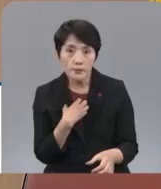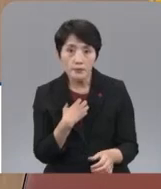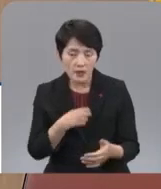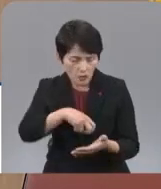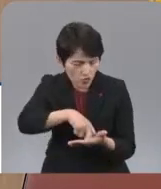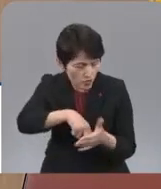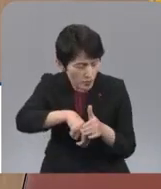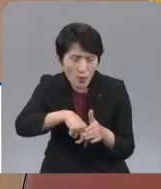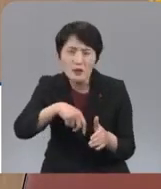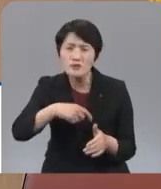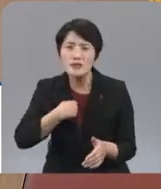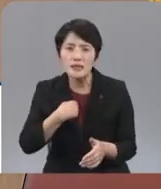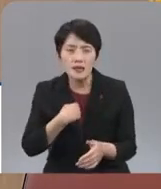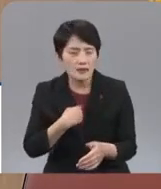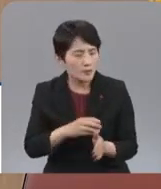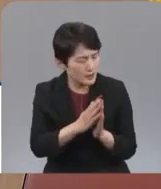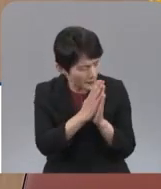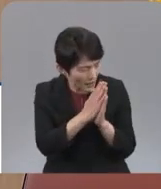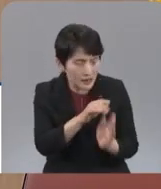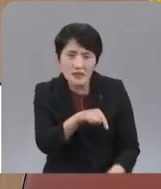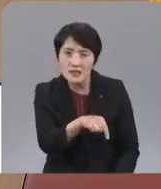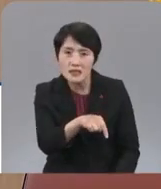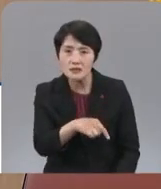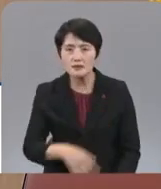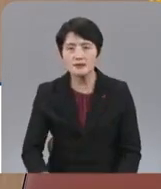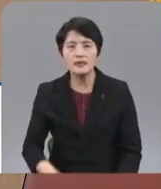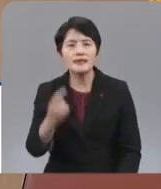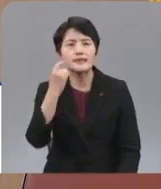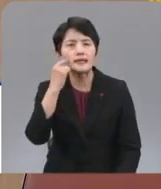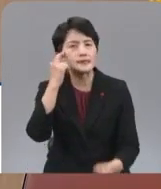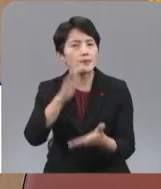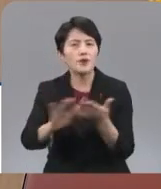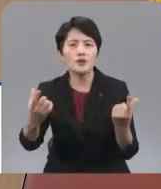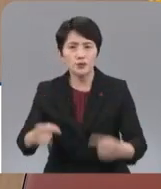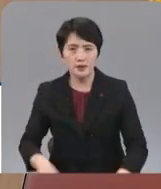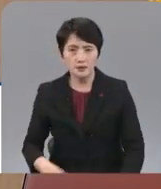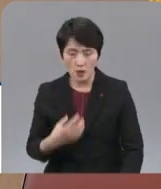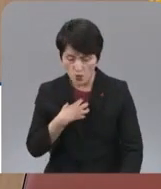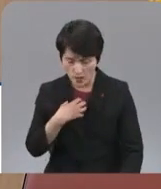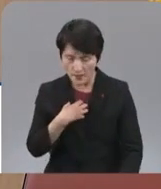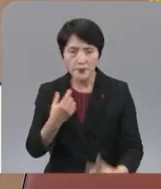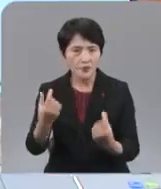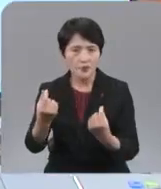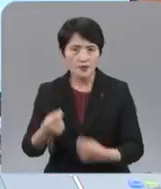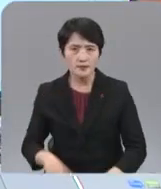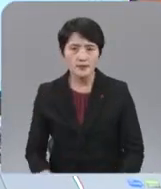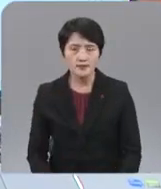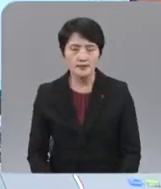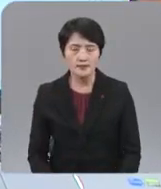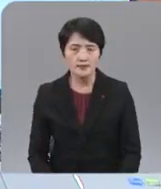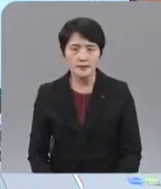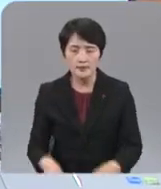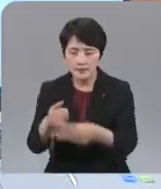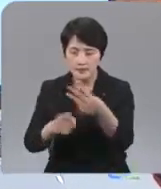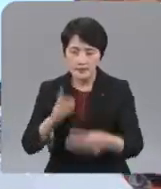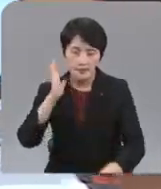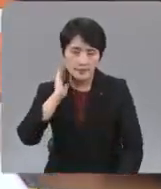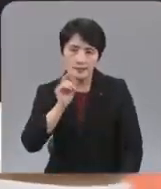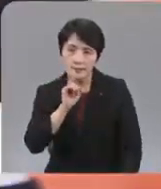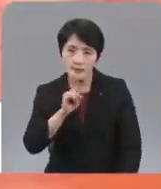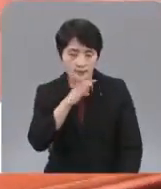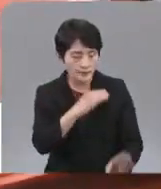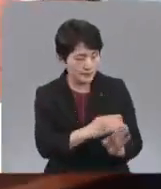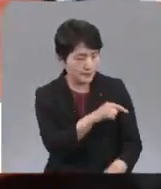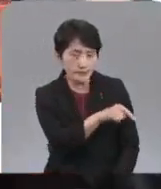amenazando con comenzar una guerra cada vez que la situación no le conviene ya no servirá para escudar sus acciones resaltando que una paz obtenida como